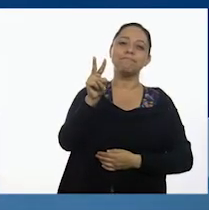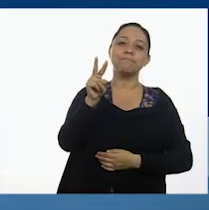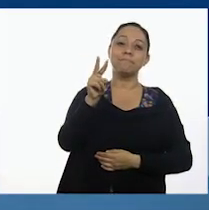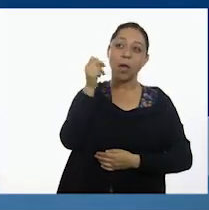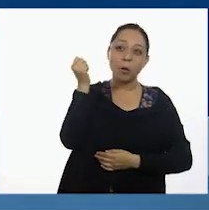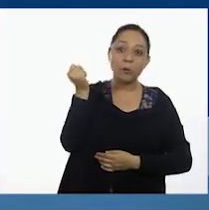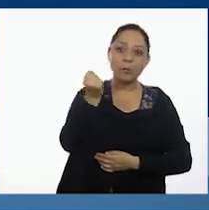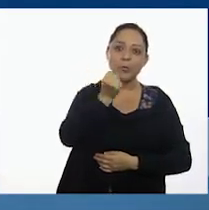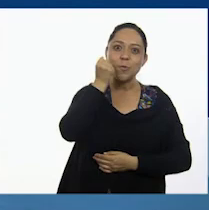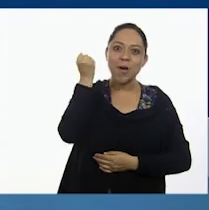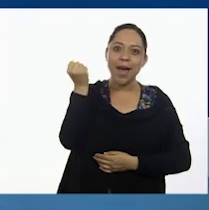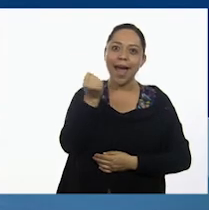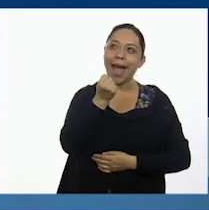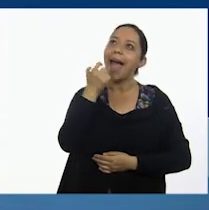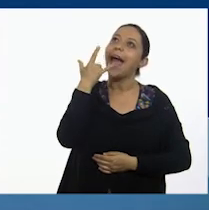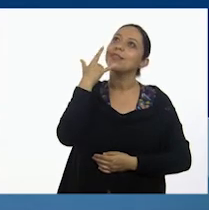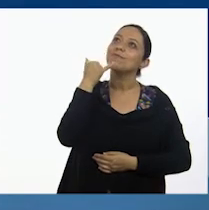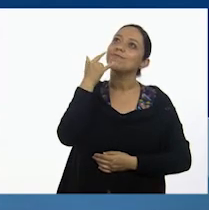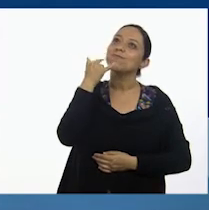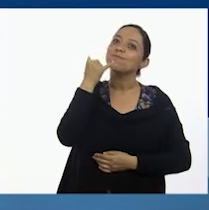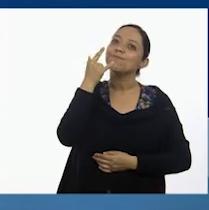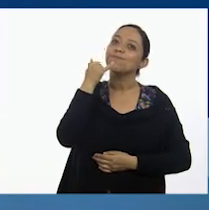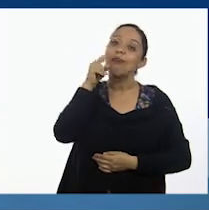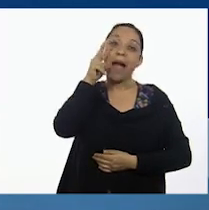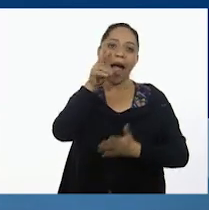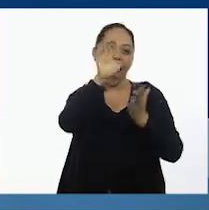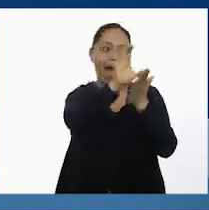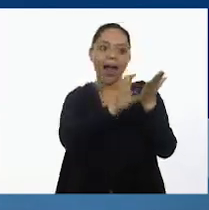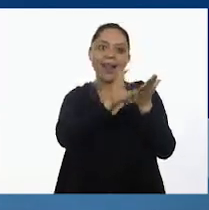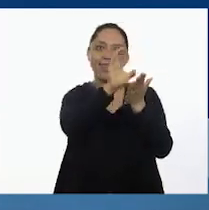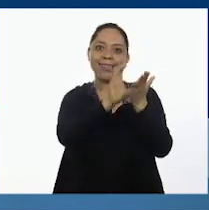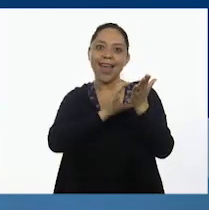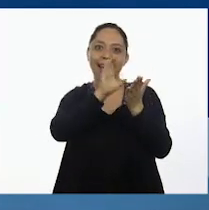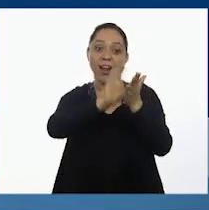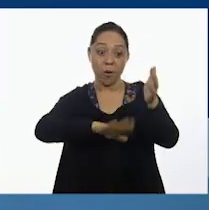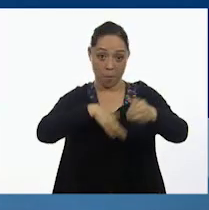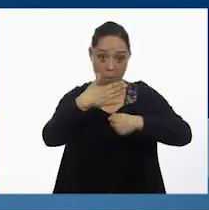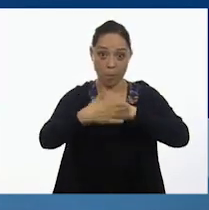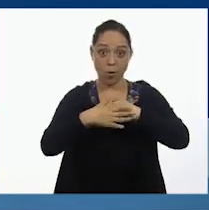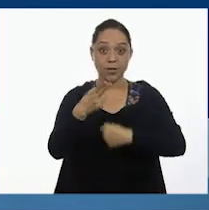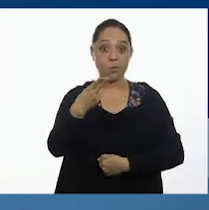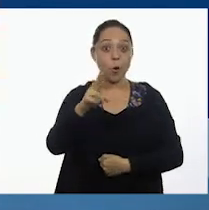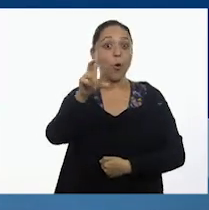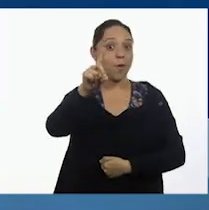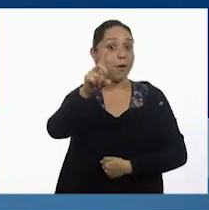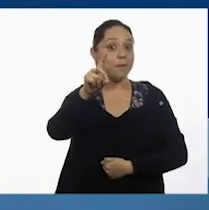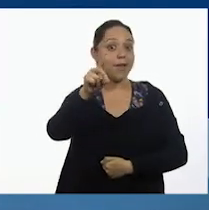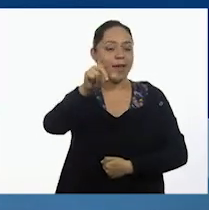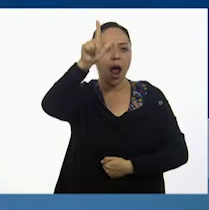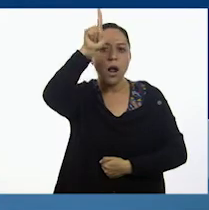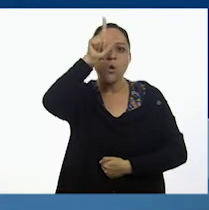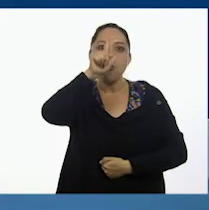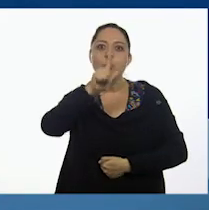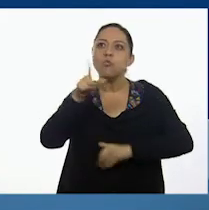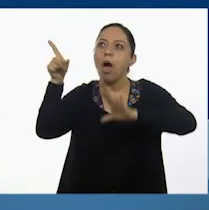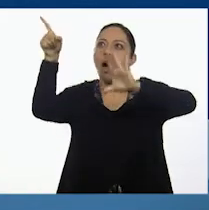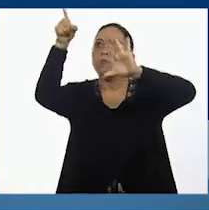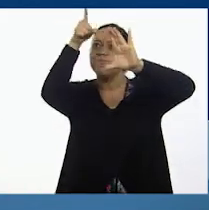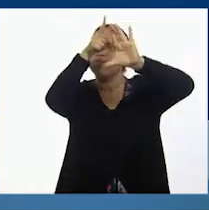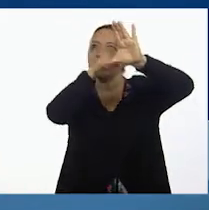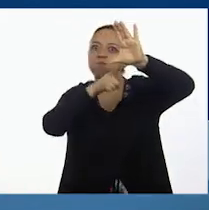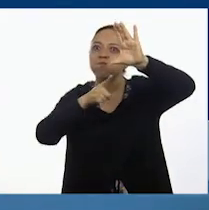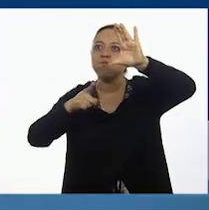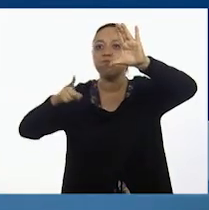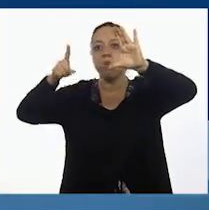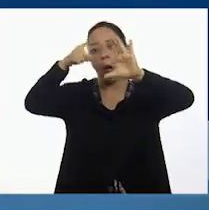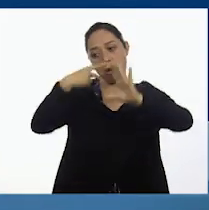suerte. Hoy revisé mi calendario y leí que el próximo 30 de noviembre será luna llena. Así que